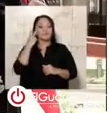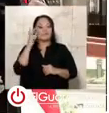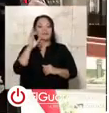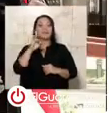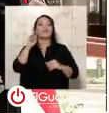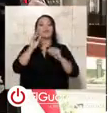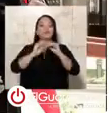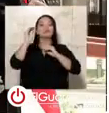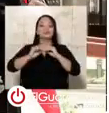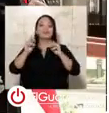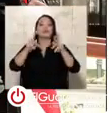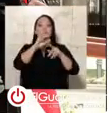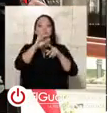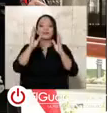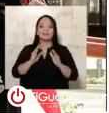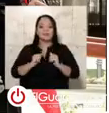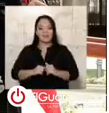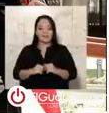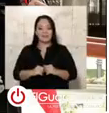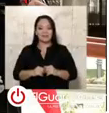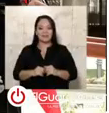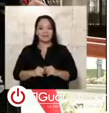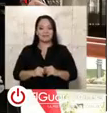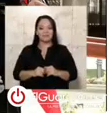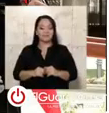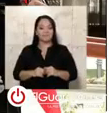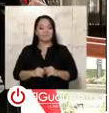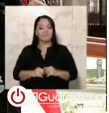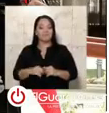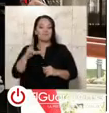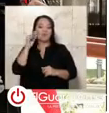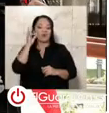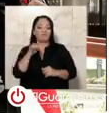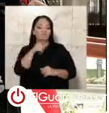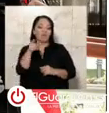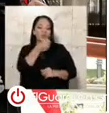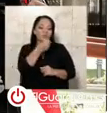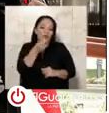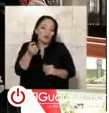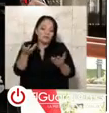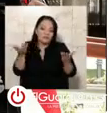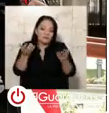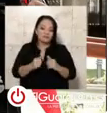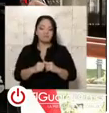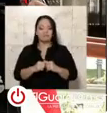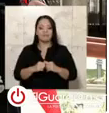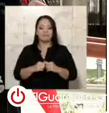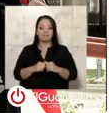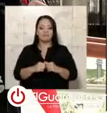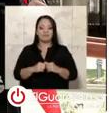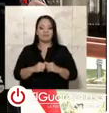71% de los costarricenses no le creen a los medios, ¿verdad? Porque A los que